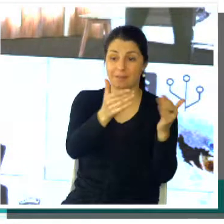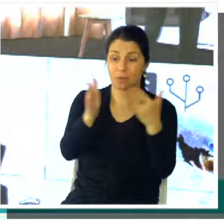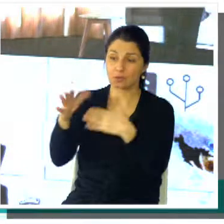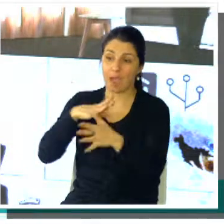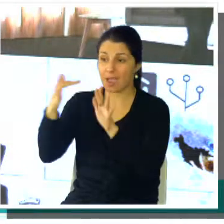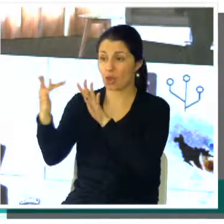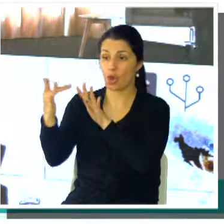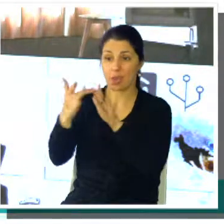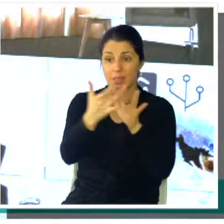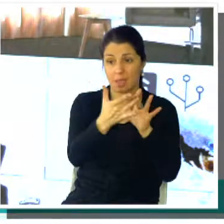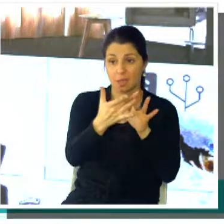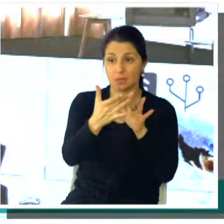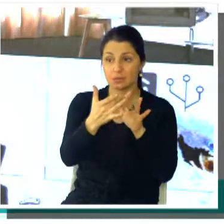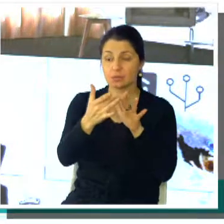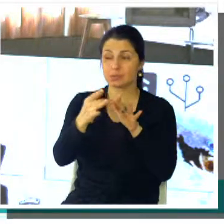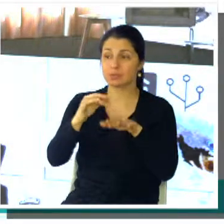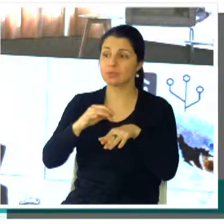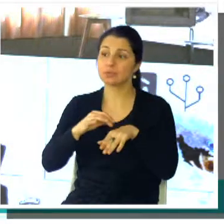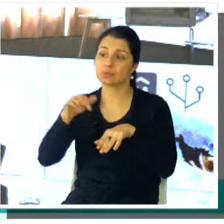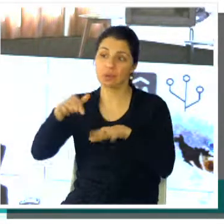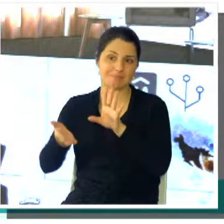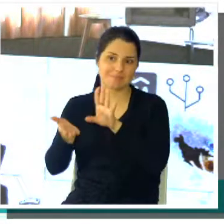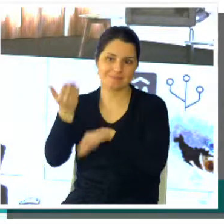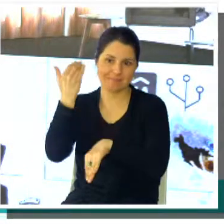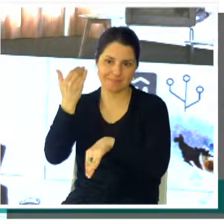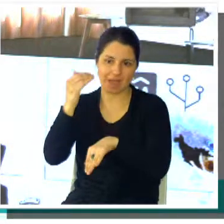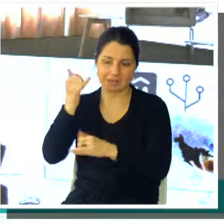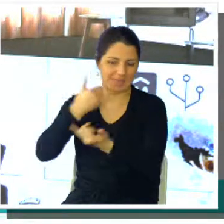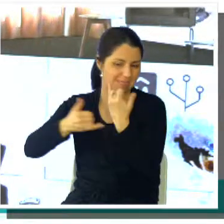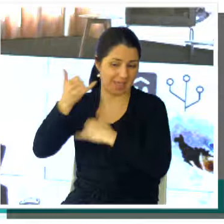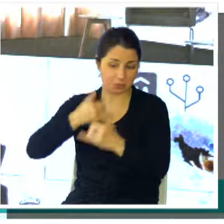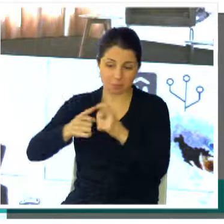conectados, hoy están mandando cada día más cantidad de datos.